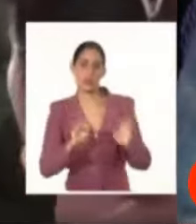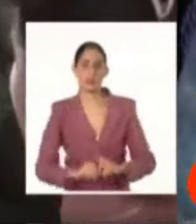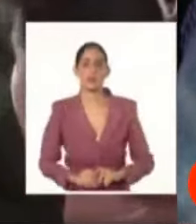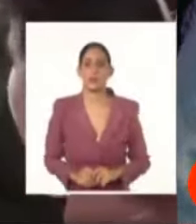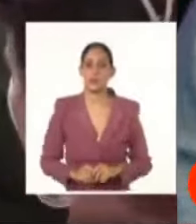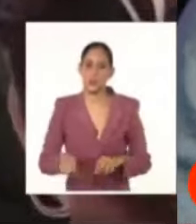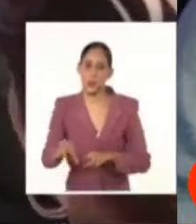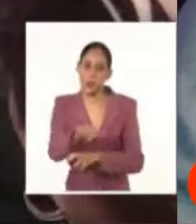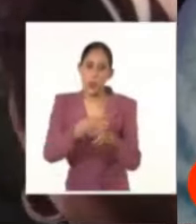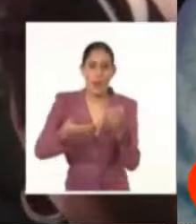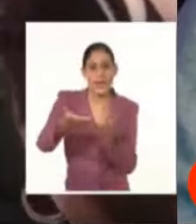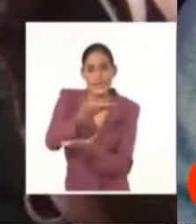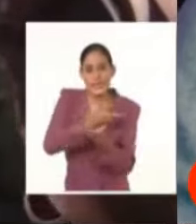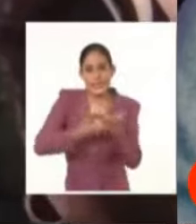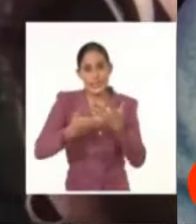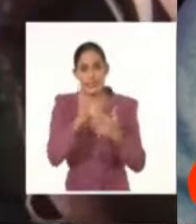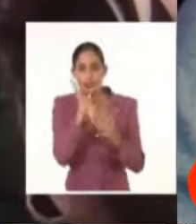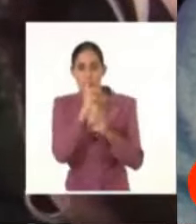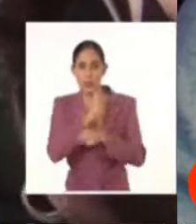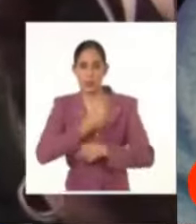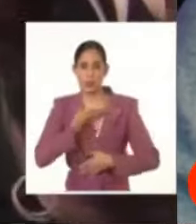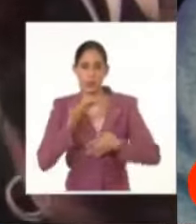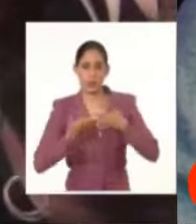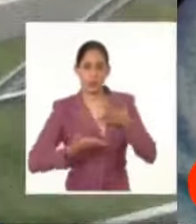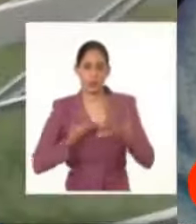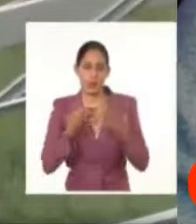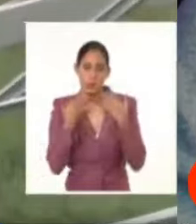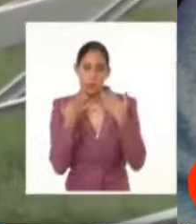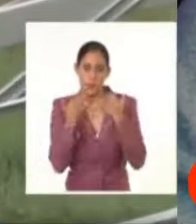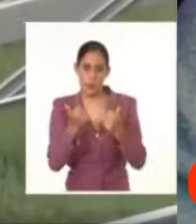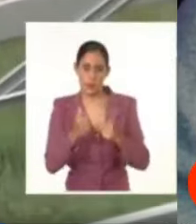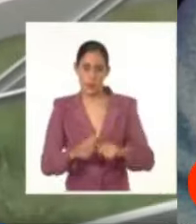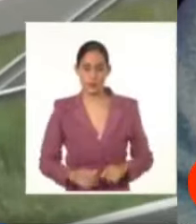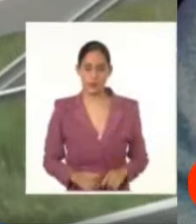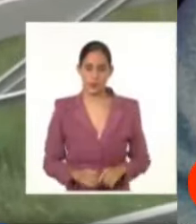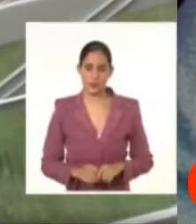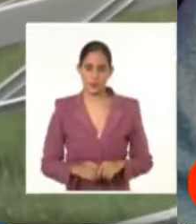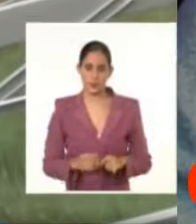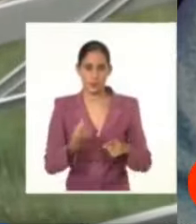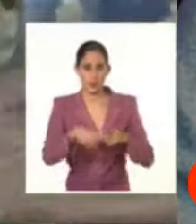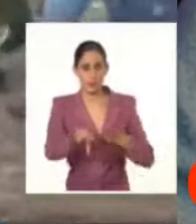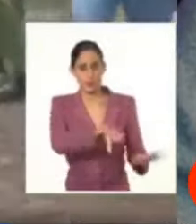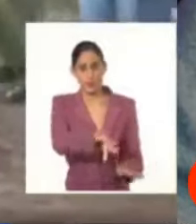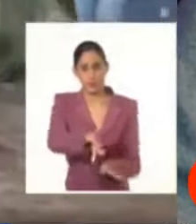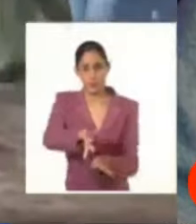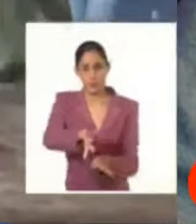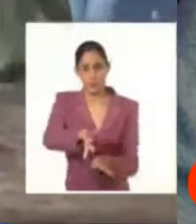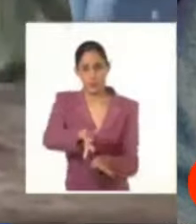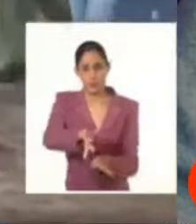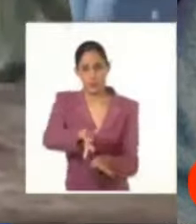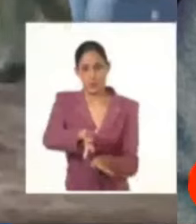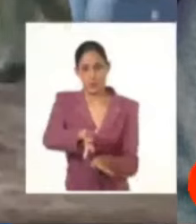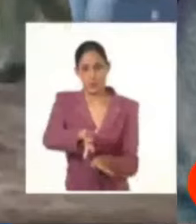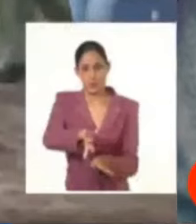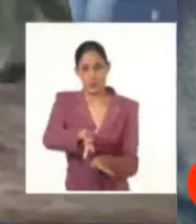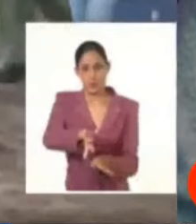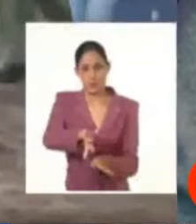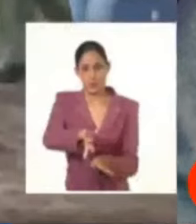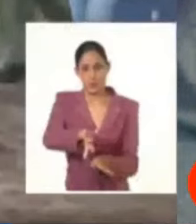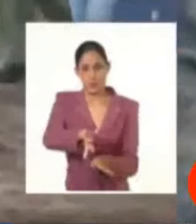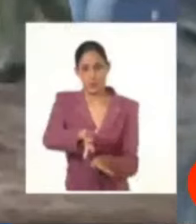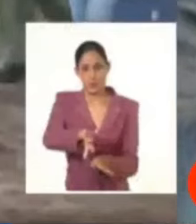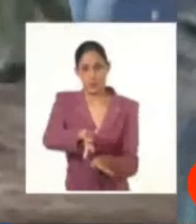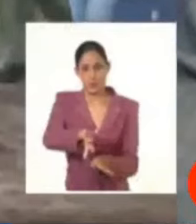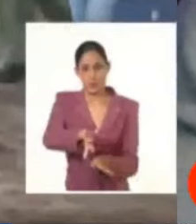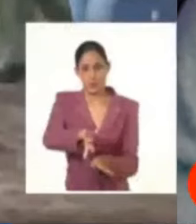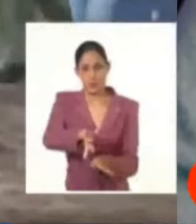espacio agradable, armónico para vivir. Tanto en Artemisa como en Mayabeque. Armónico para vivir, pero